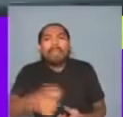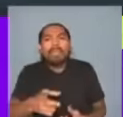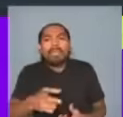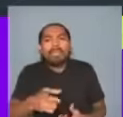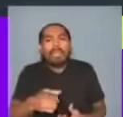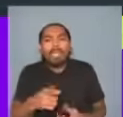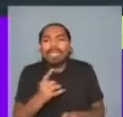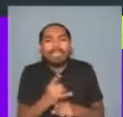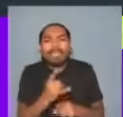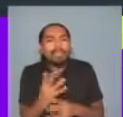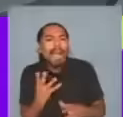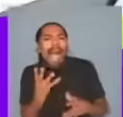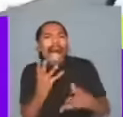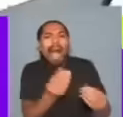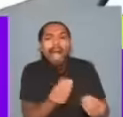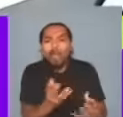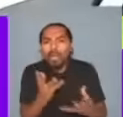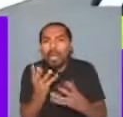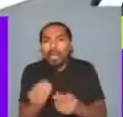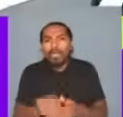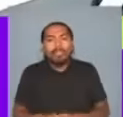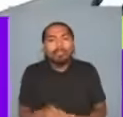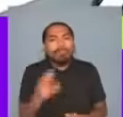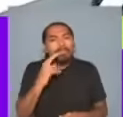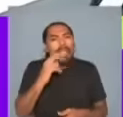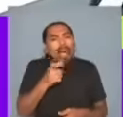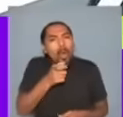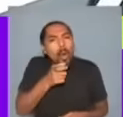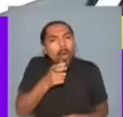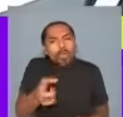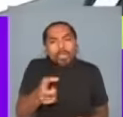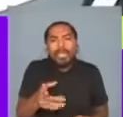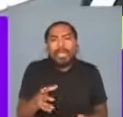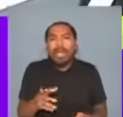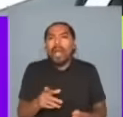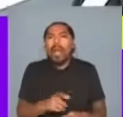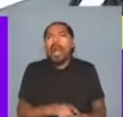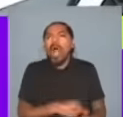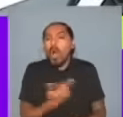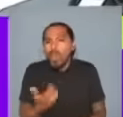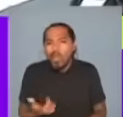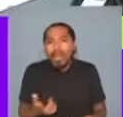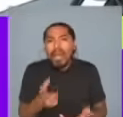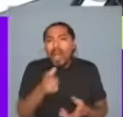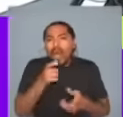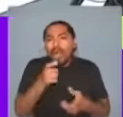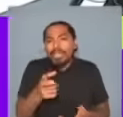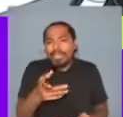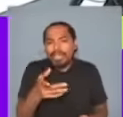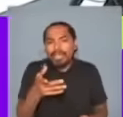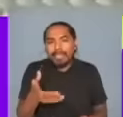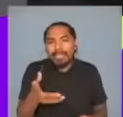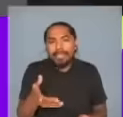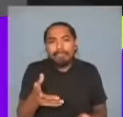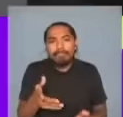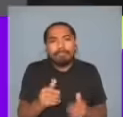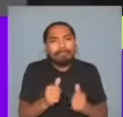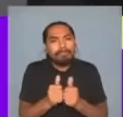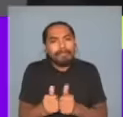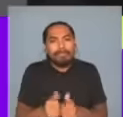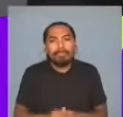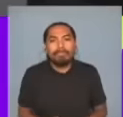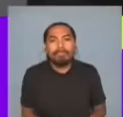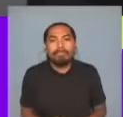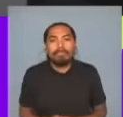sí mismo. En sus consejos, en su estar como amigo, como compañero, en todos los momentos. El Marcita de él me